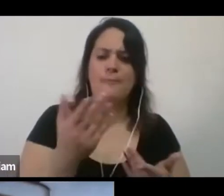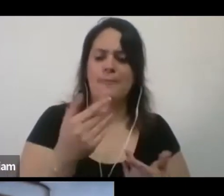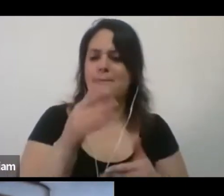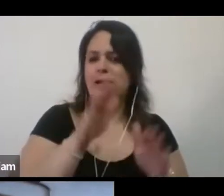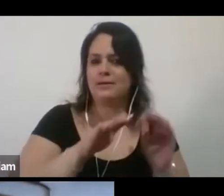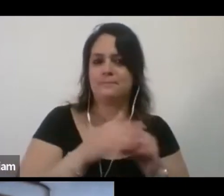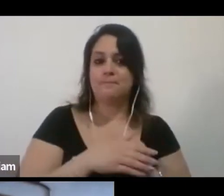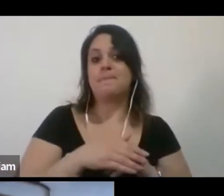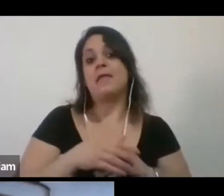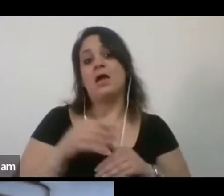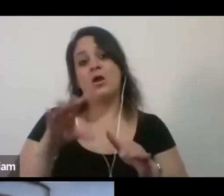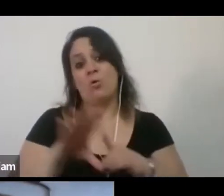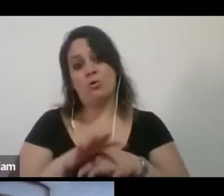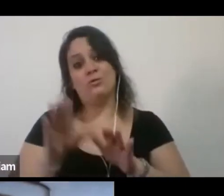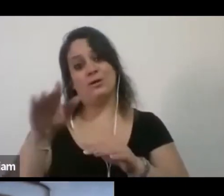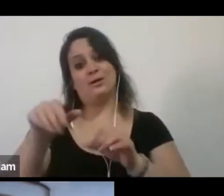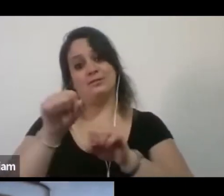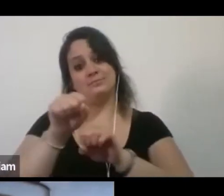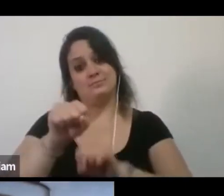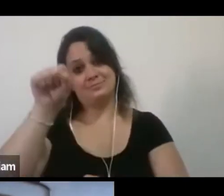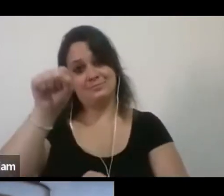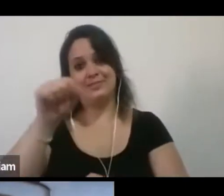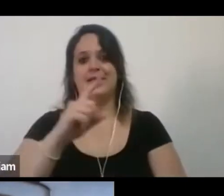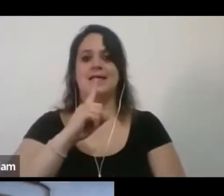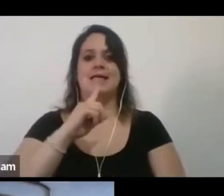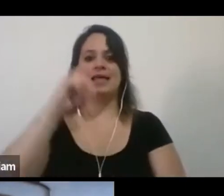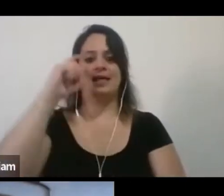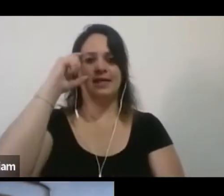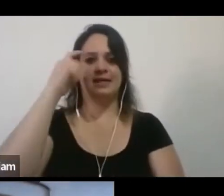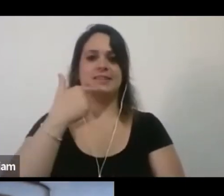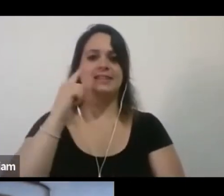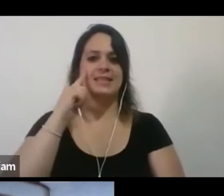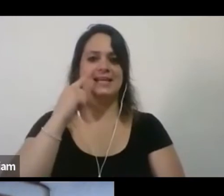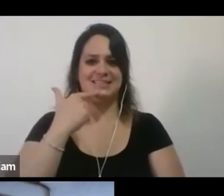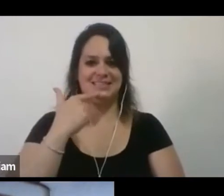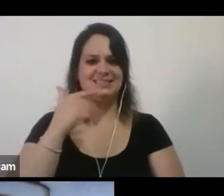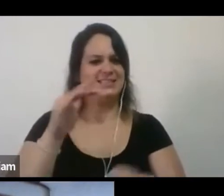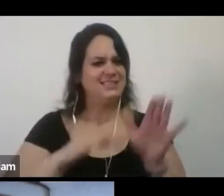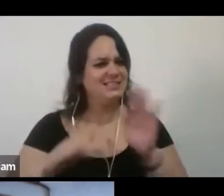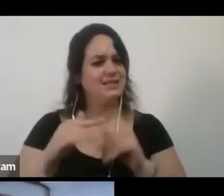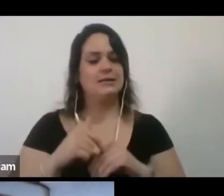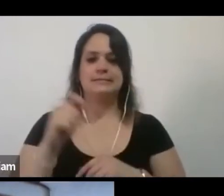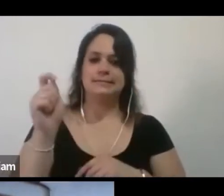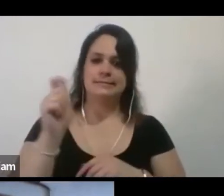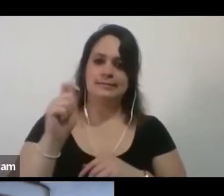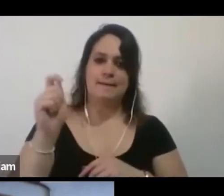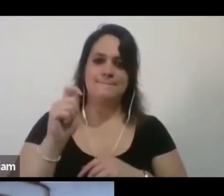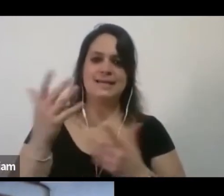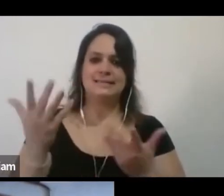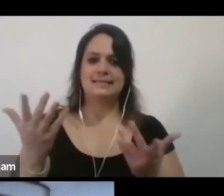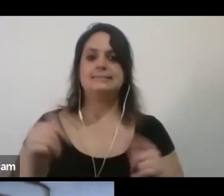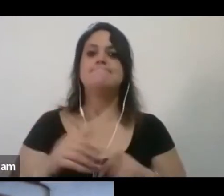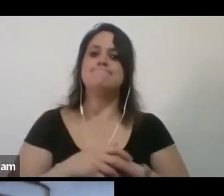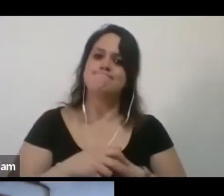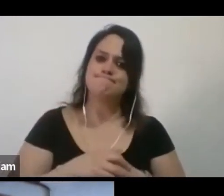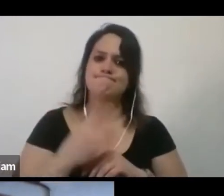luego, cuando me recibí, que rendí mi tesis, estuve unos meses, uno dice, ¿y ahora qué